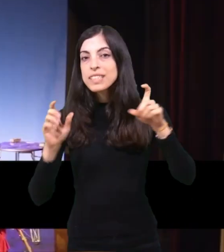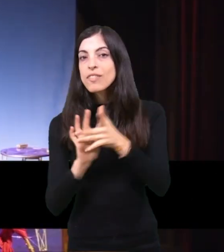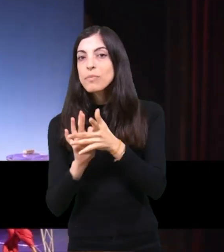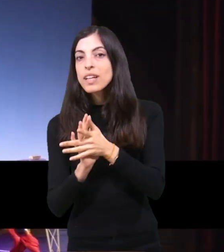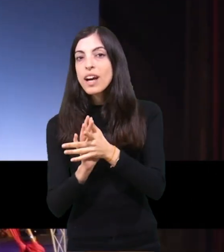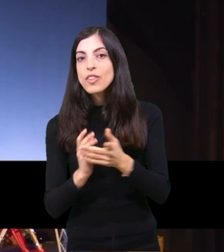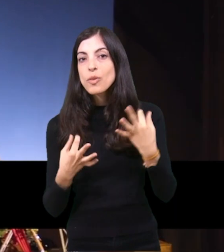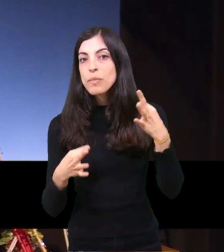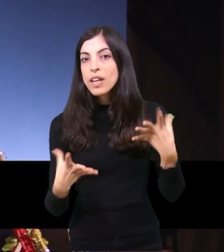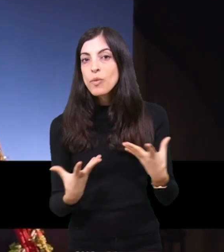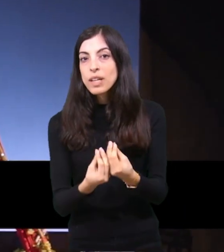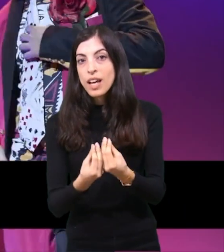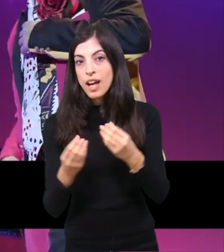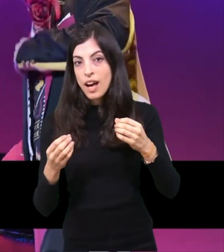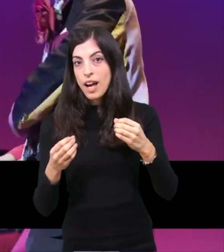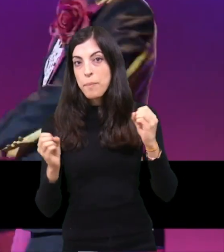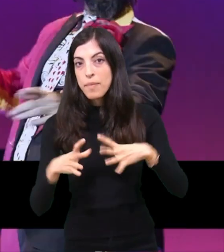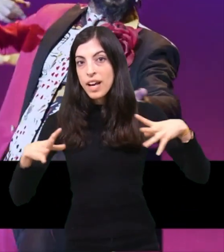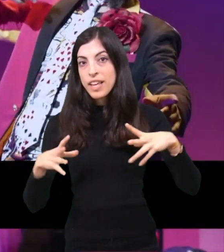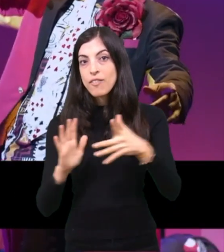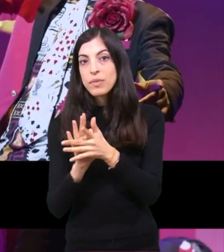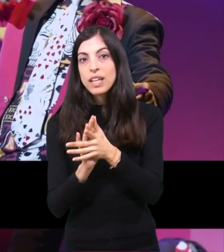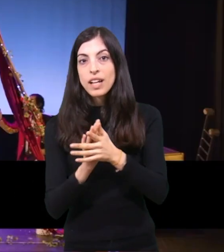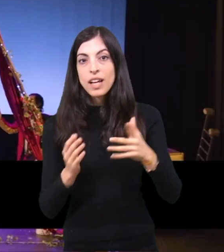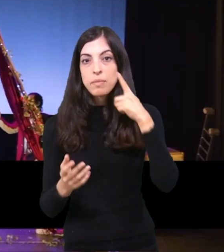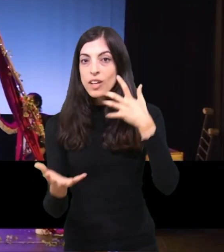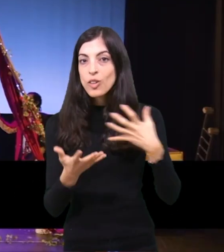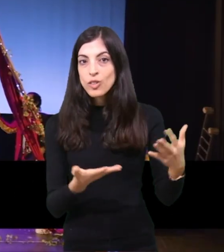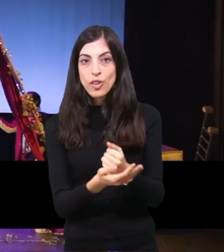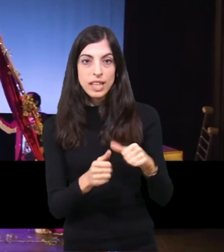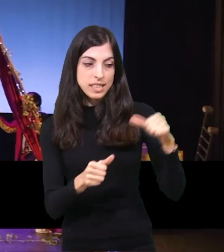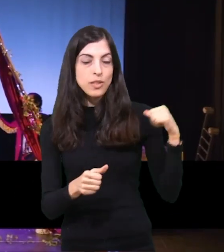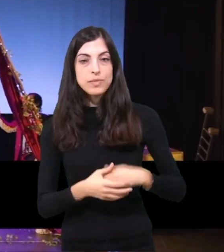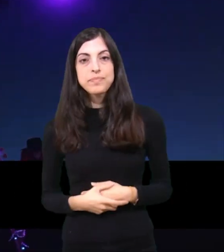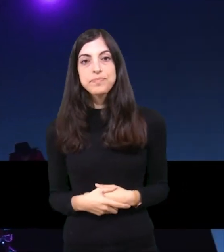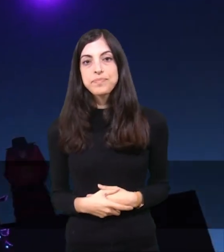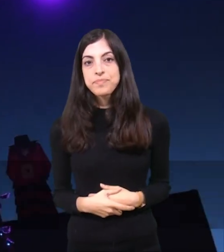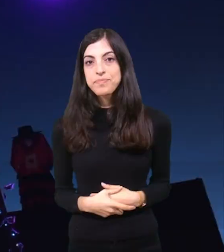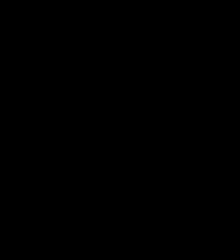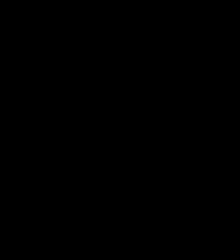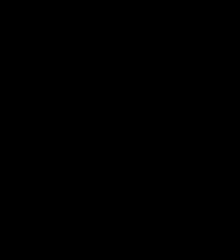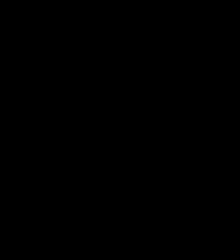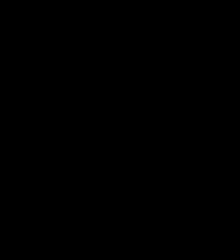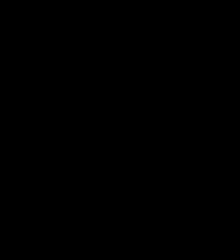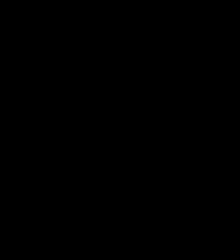Esta formación flamenca suele acompañar a Magia Flamenca en todos sus espectáculos hasta la fecha.